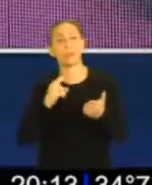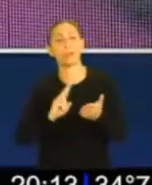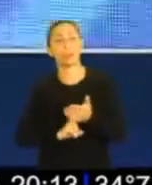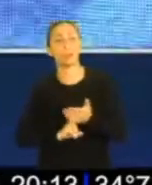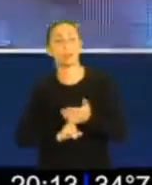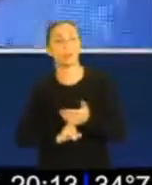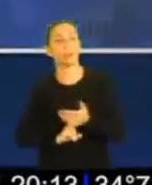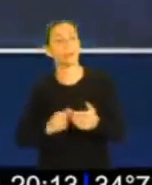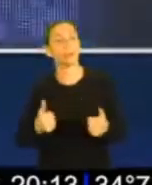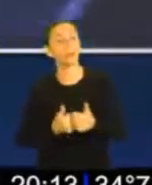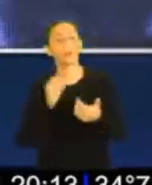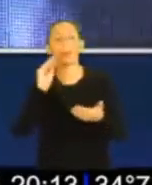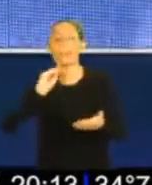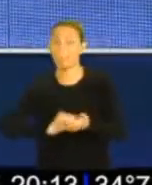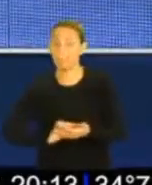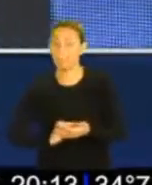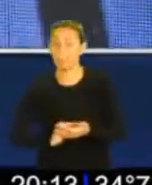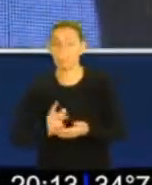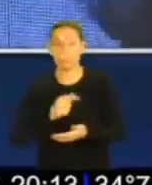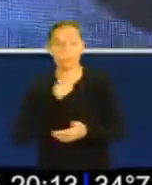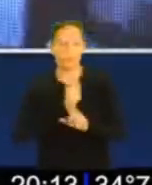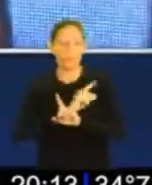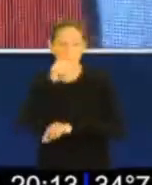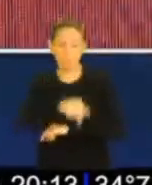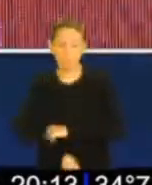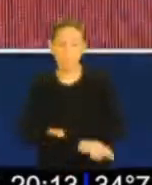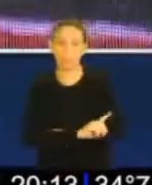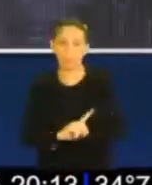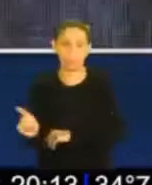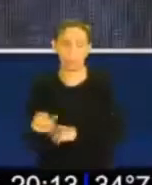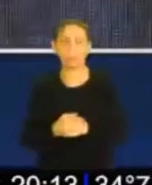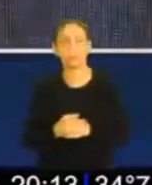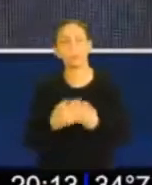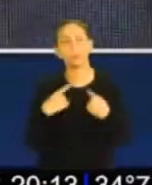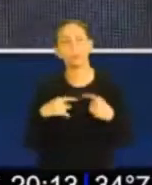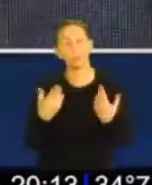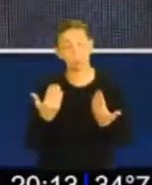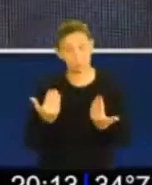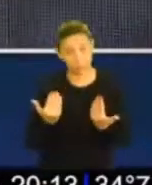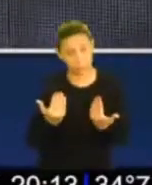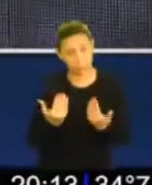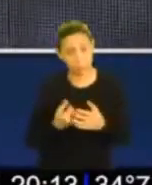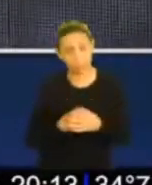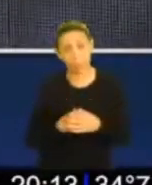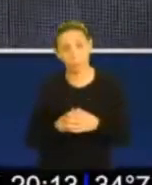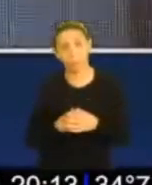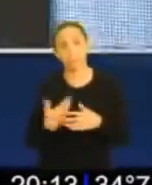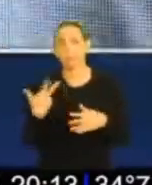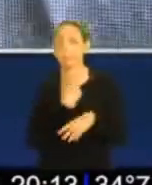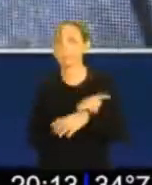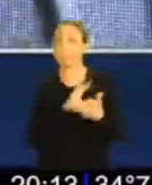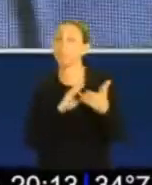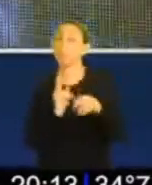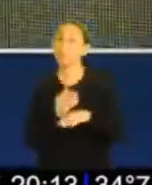medidas restrictivas. Sí. La verdad que nosotros no queremos eso. Tenemos las herramientas para hacerlo. La herramienta es la